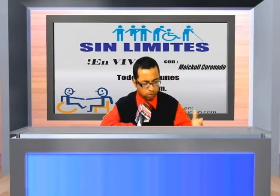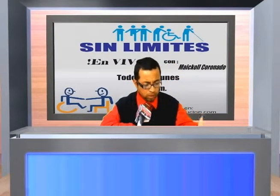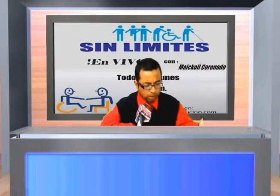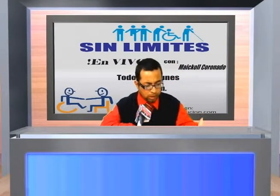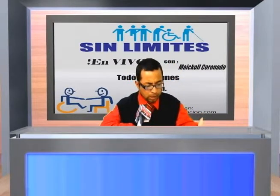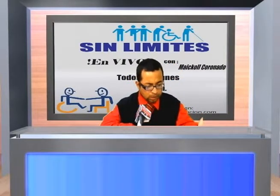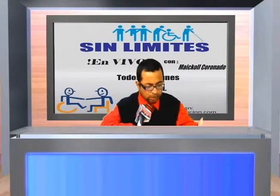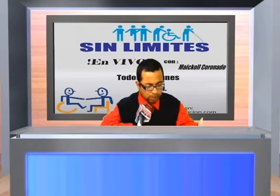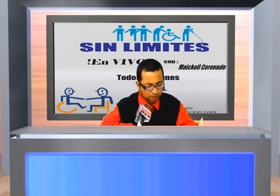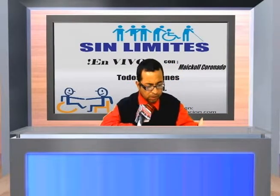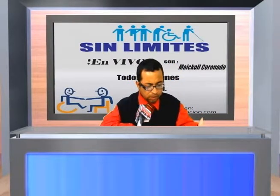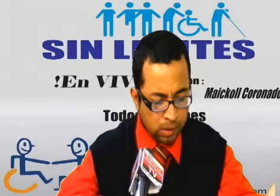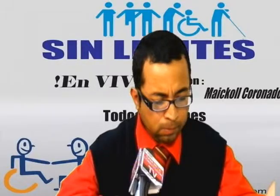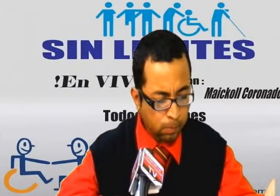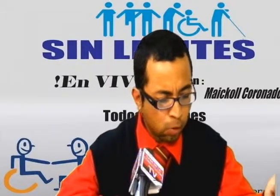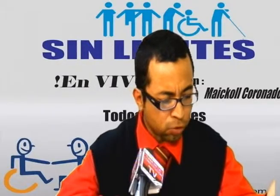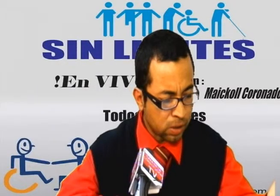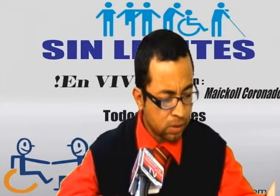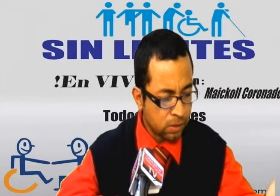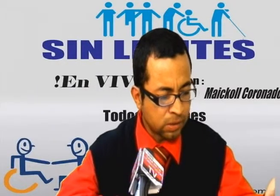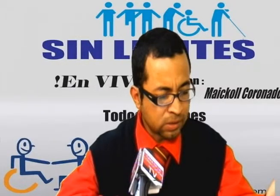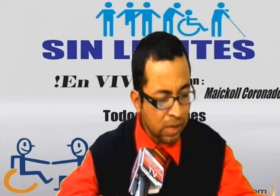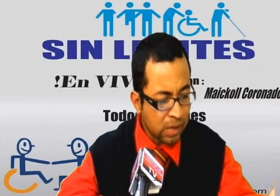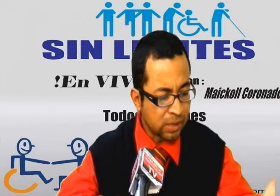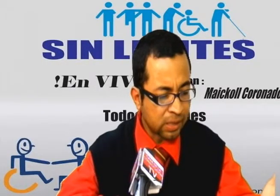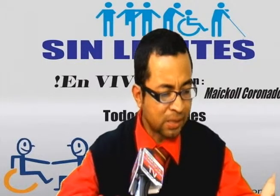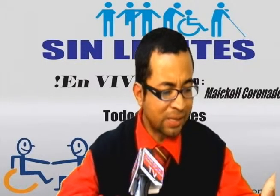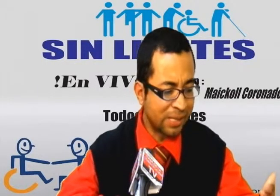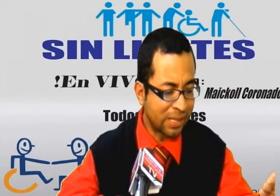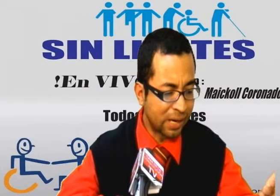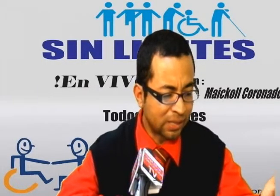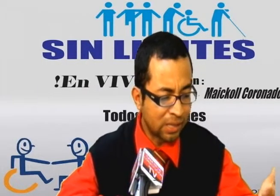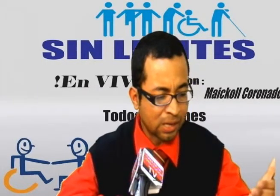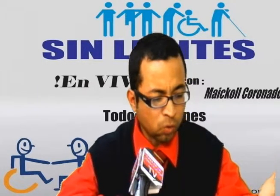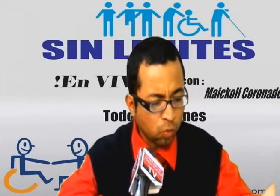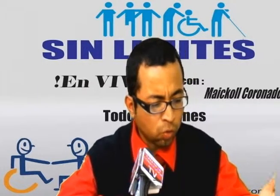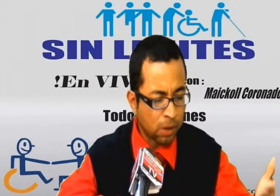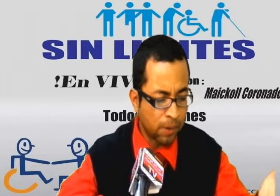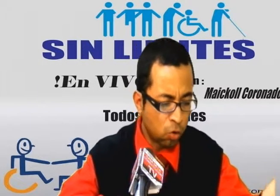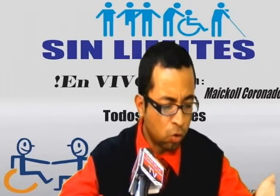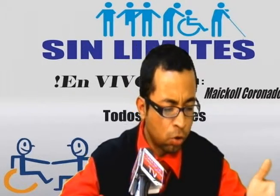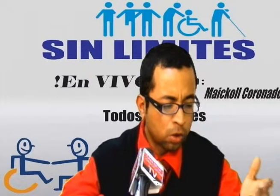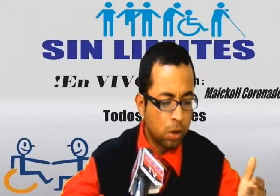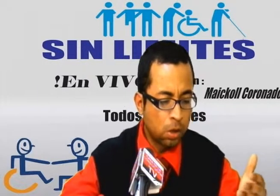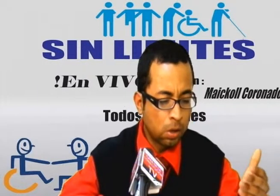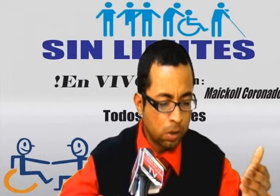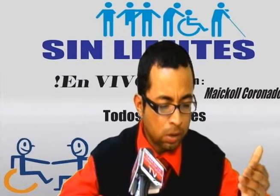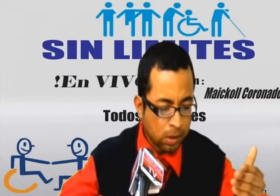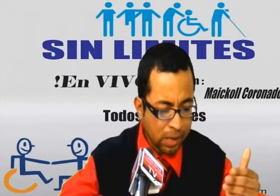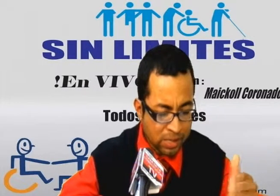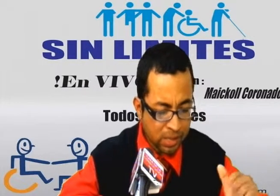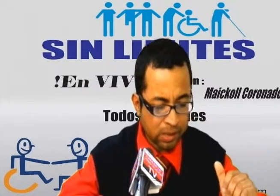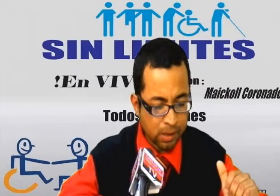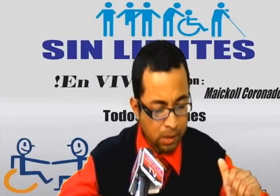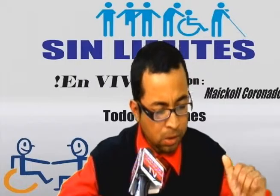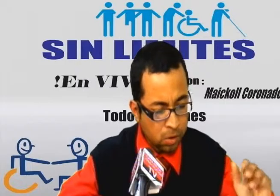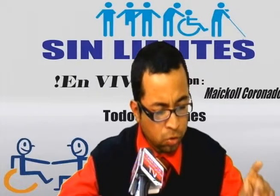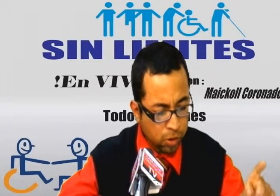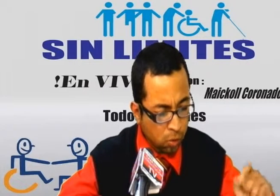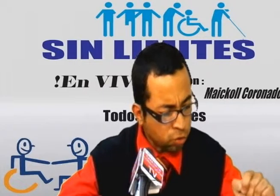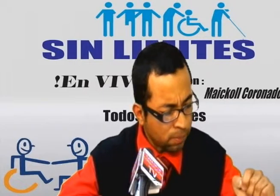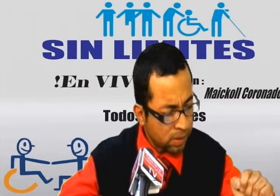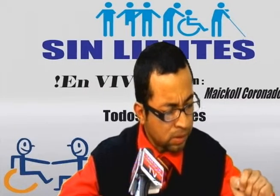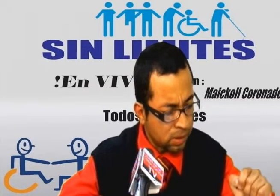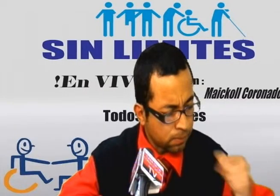plasmados en el tema de bolsas de tela y tarjeta de saludo, llavero, etcétera,